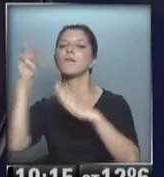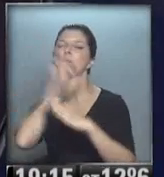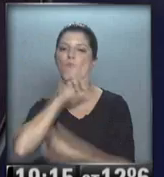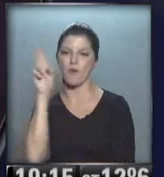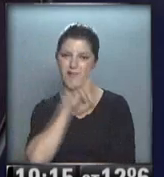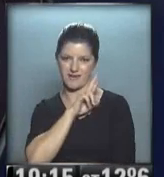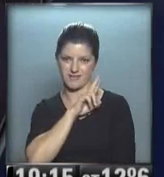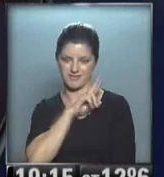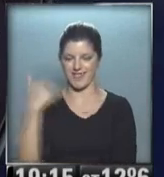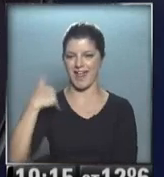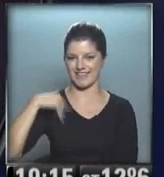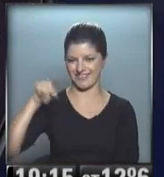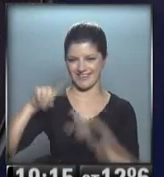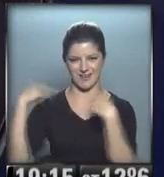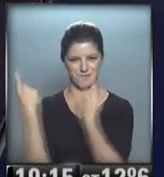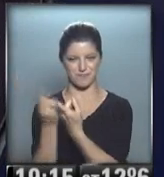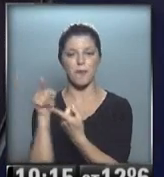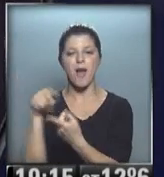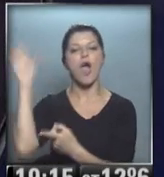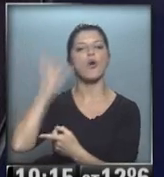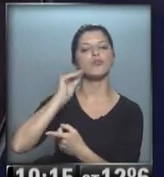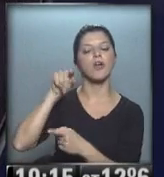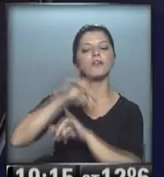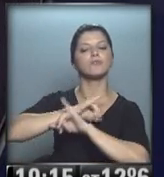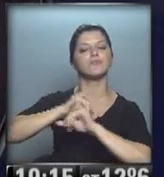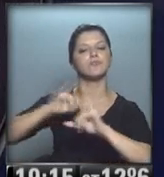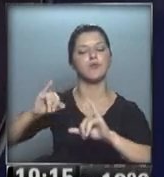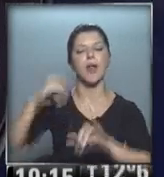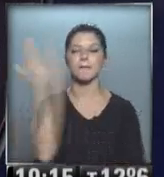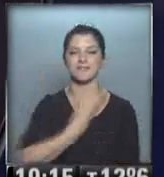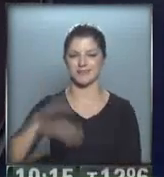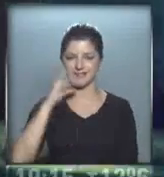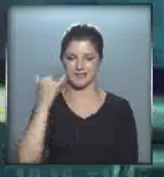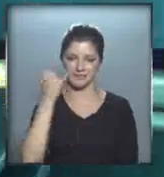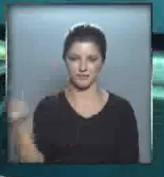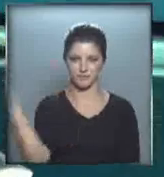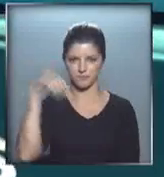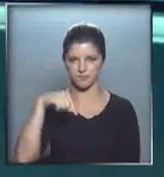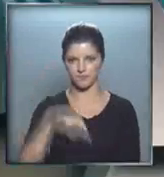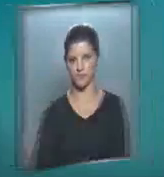Argentinas para escuchar el mensaje de la primera mandataria. Ya volvemos.